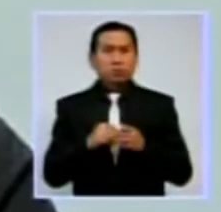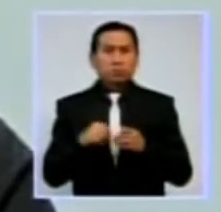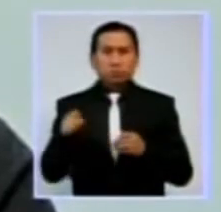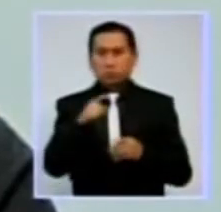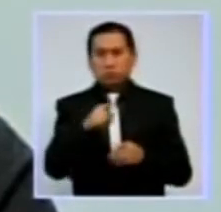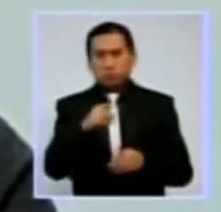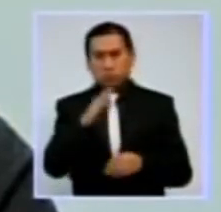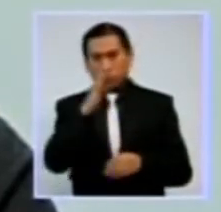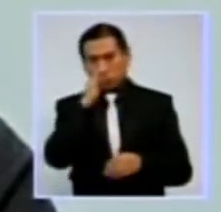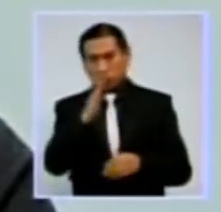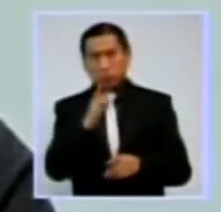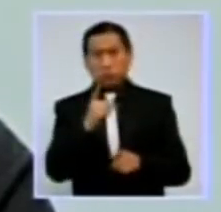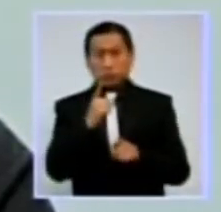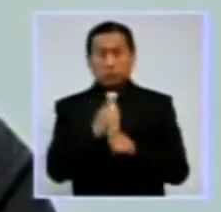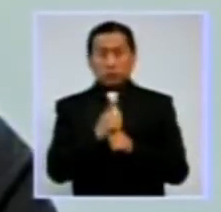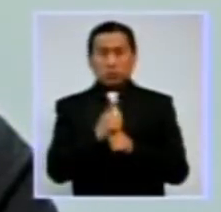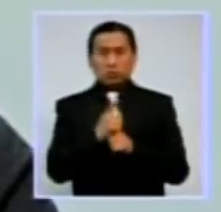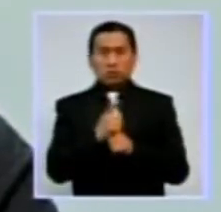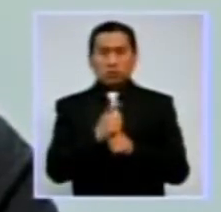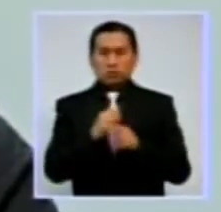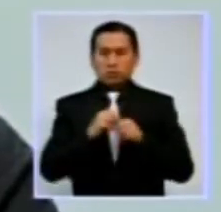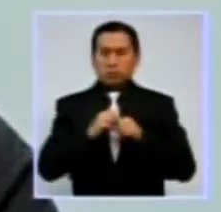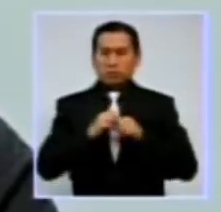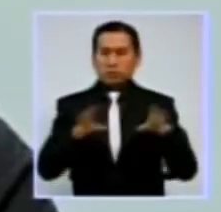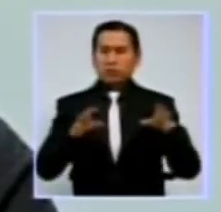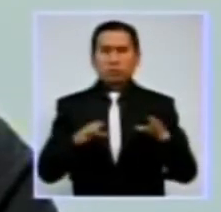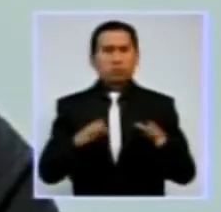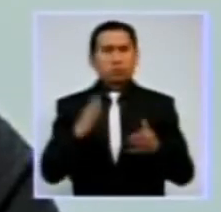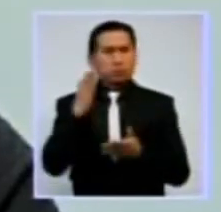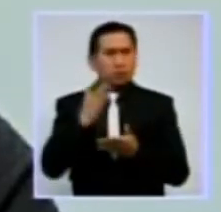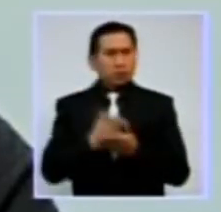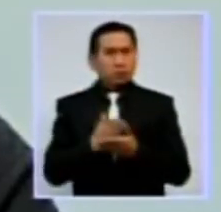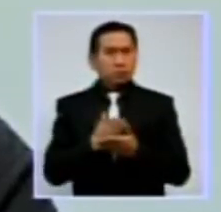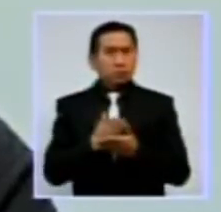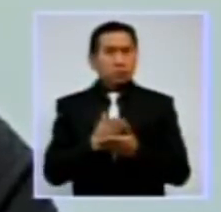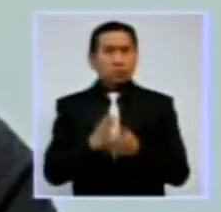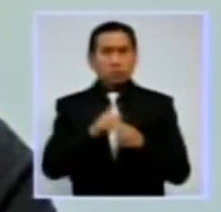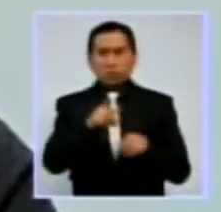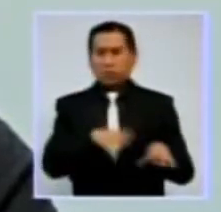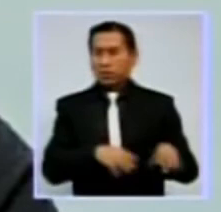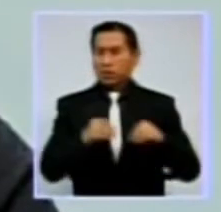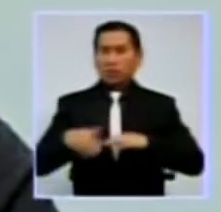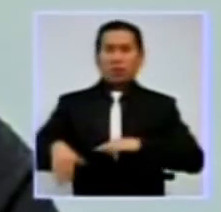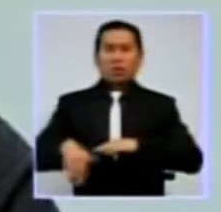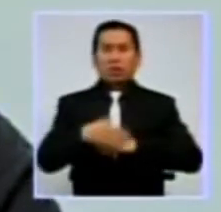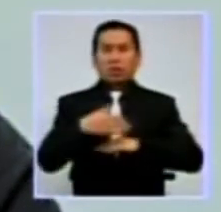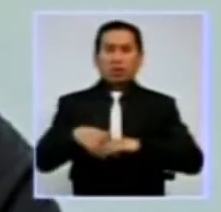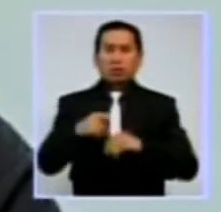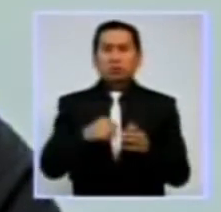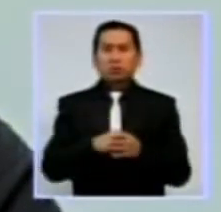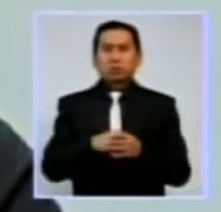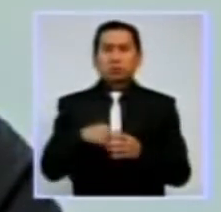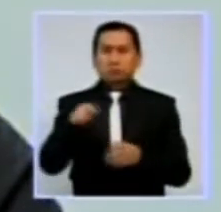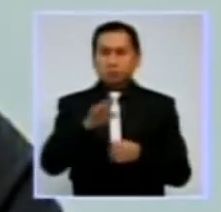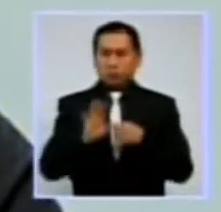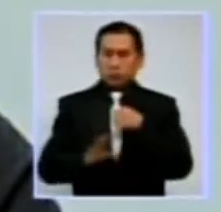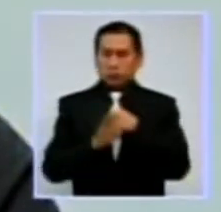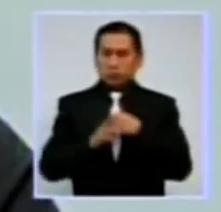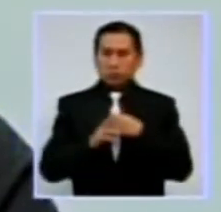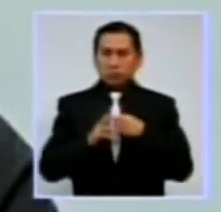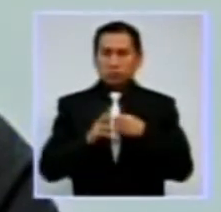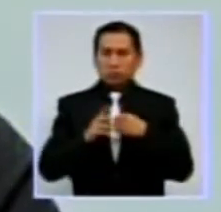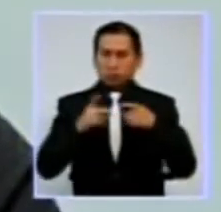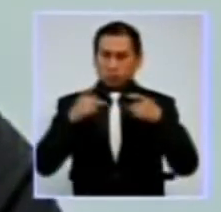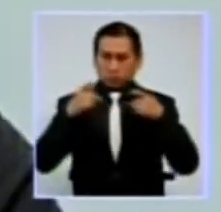vamos a poder contener porque de otra manera el salir a la calle el no tener las medidas preventivas